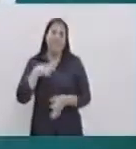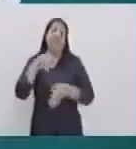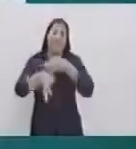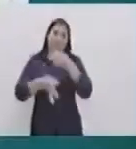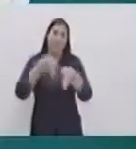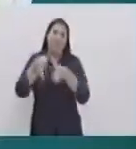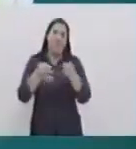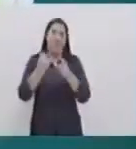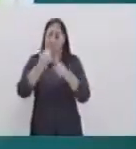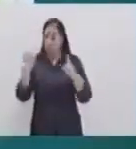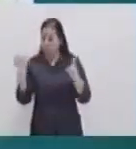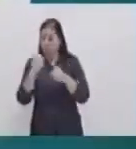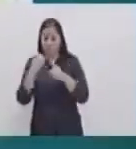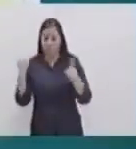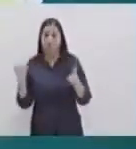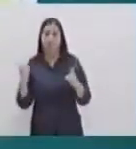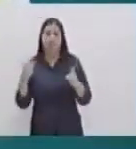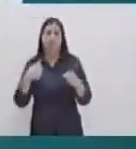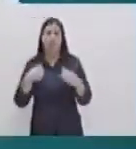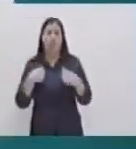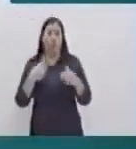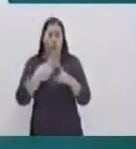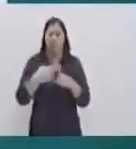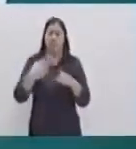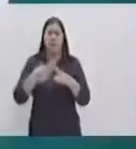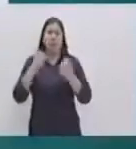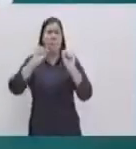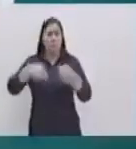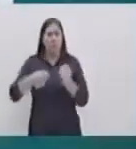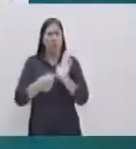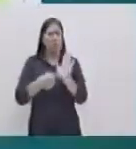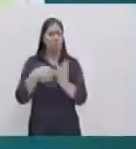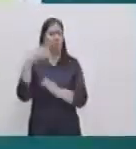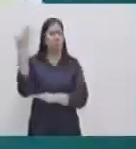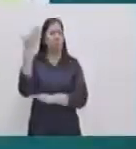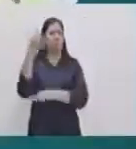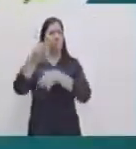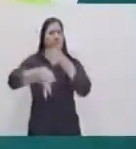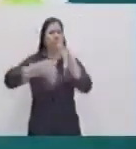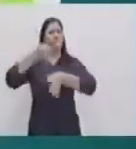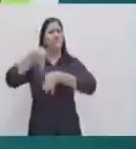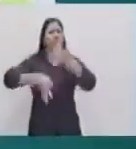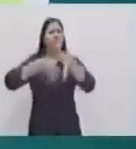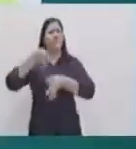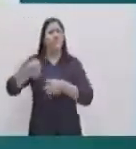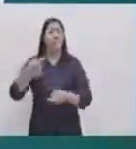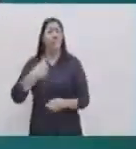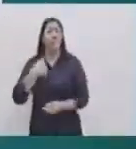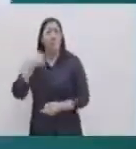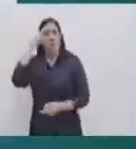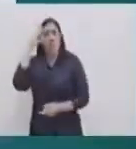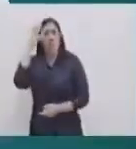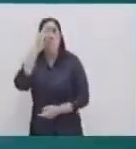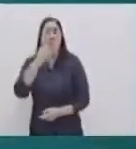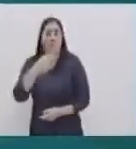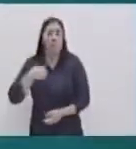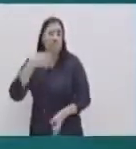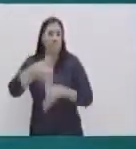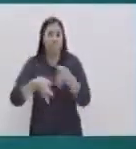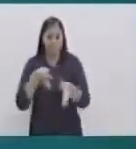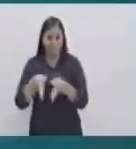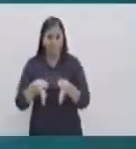A partir de esta frase yo puedo hacer una exposición y presentar ante un público mi criterio.